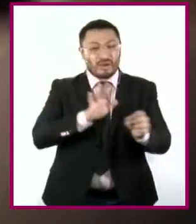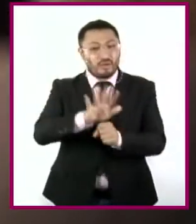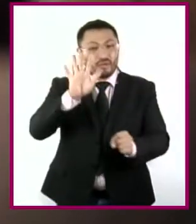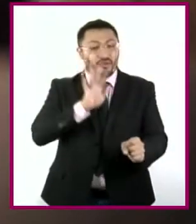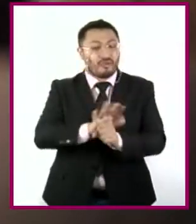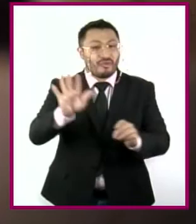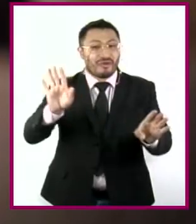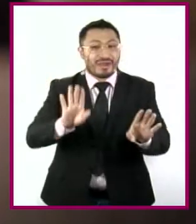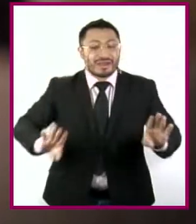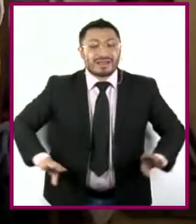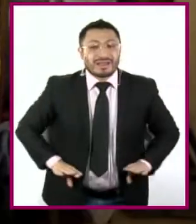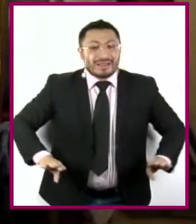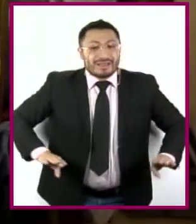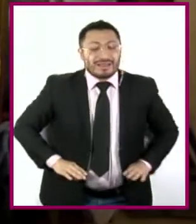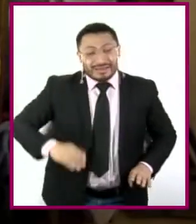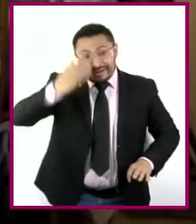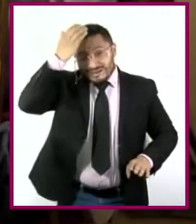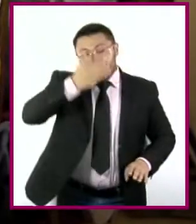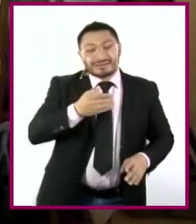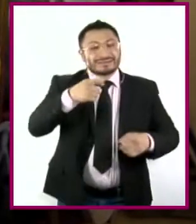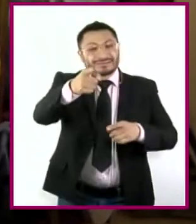las simetrías de tu cara?